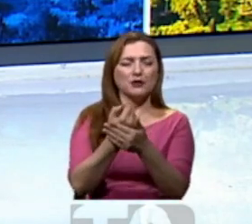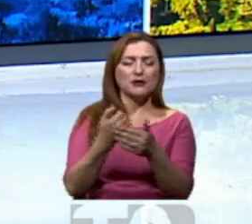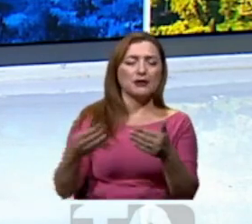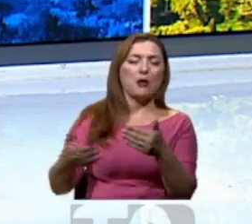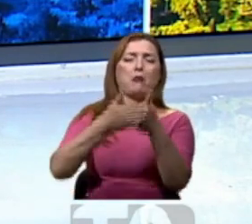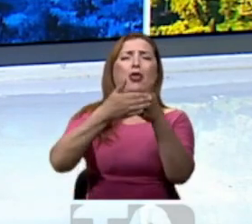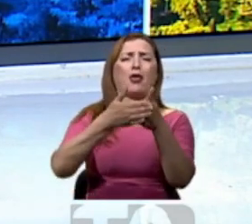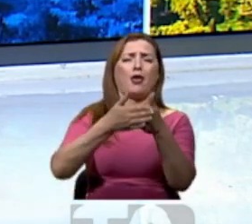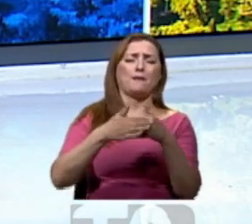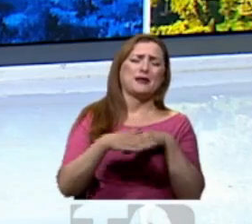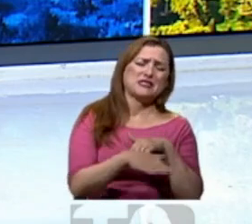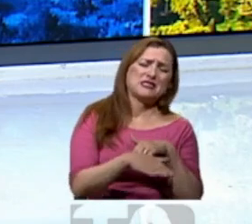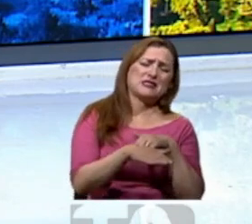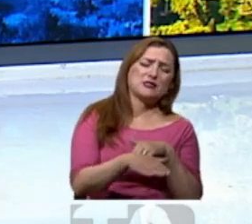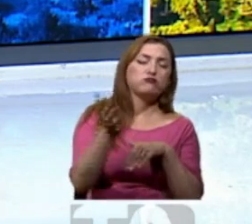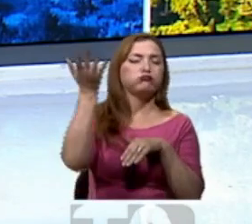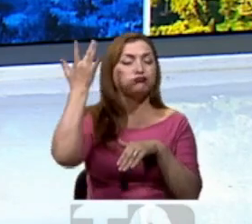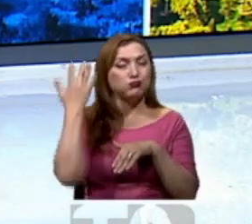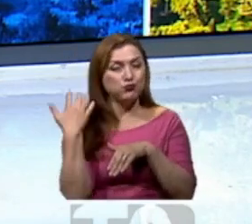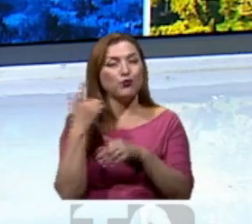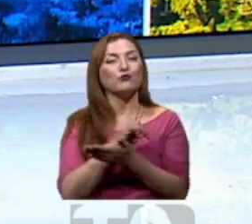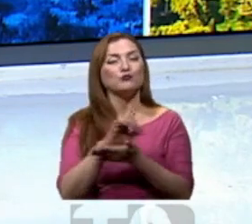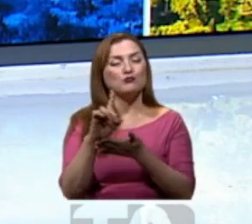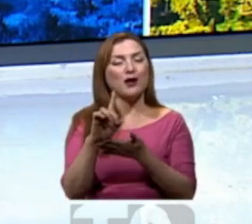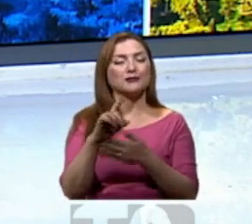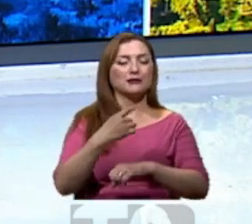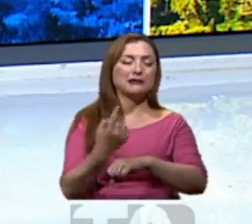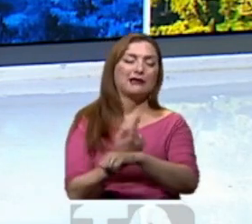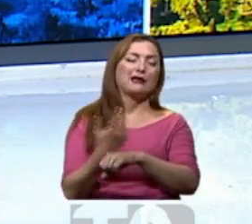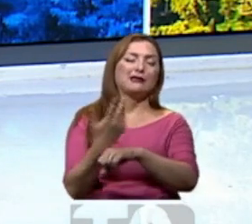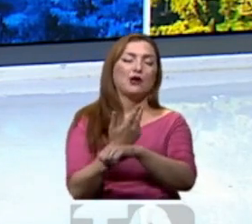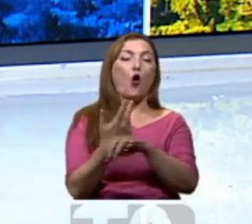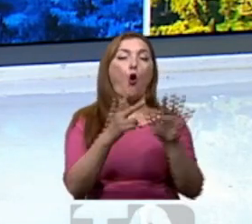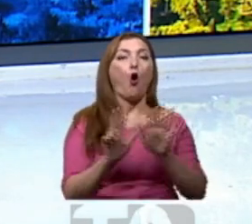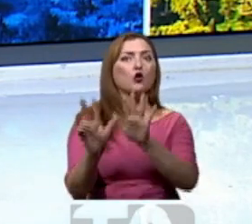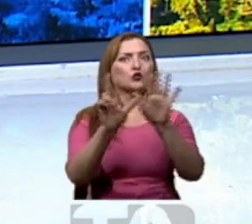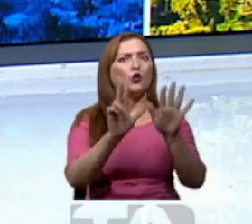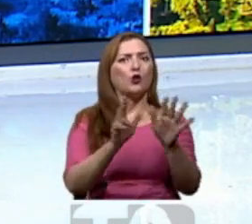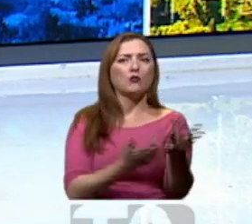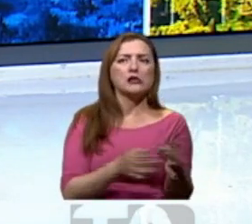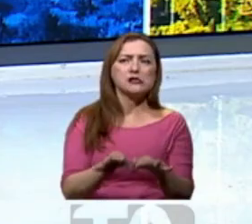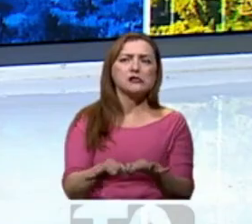genere congestión vehicular, como la registrada semanas atrás, que duró alrededor de 8 horas.